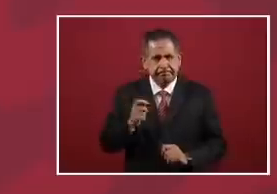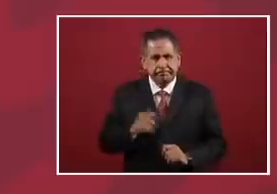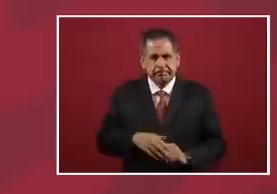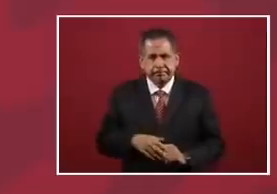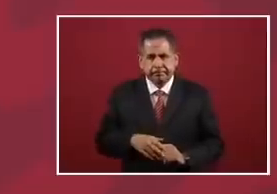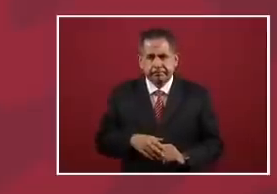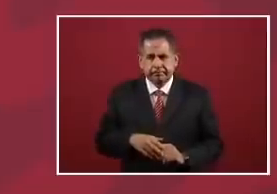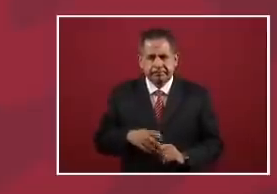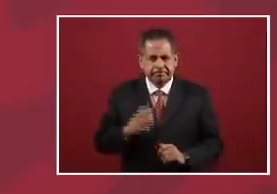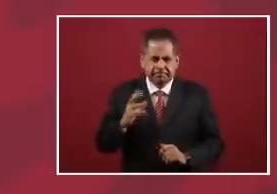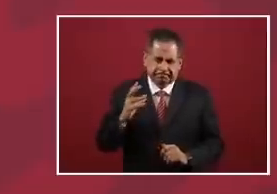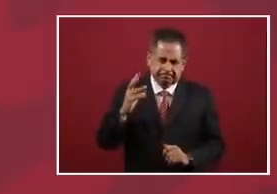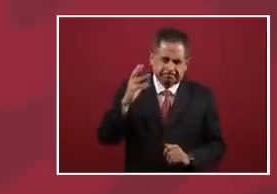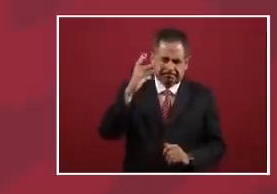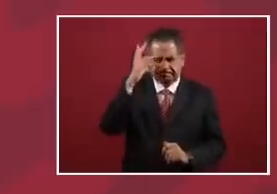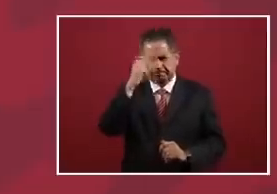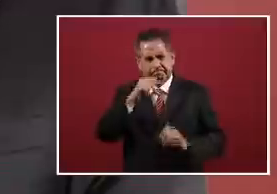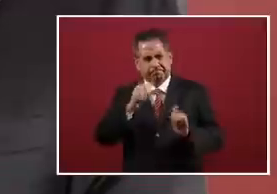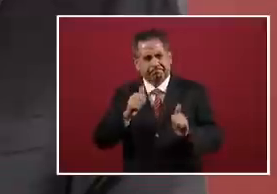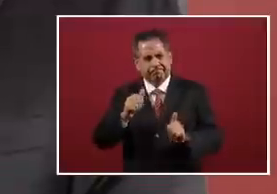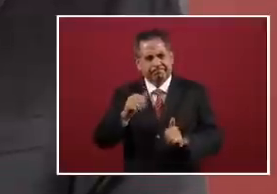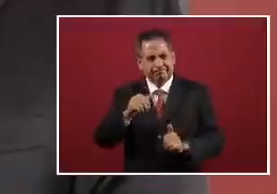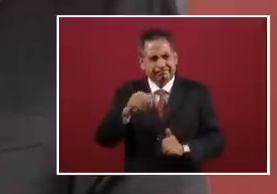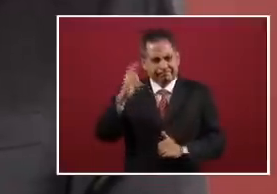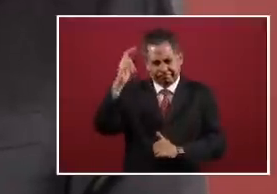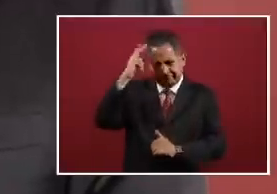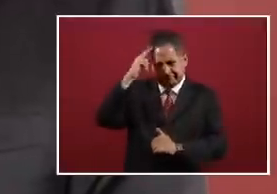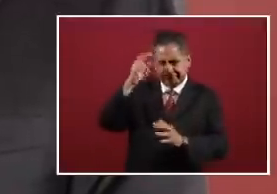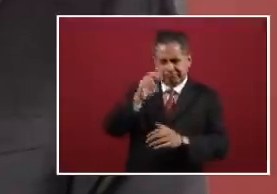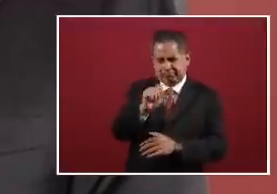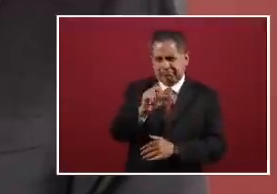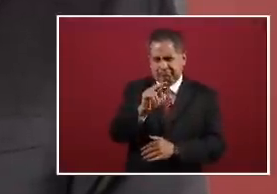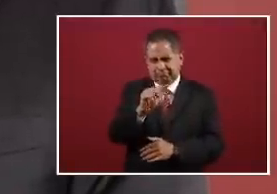las bellas artes o las artes